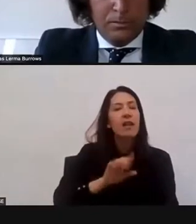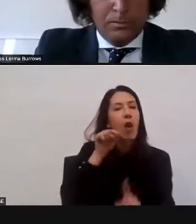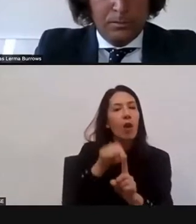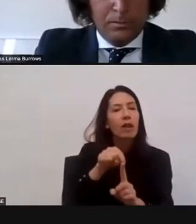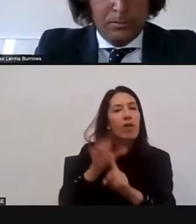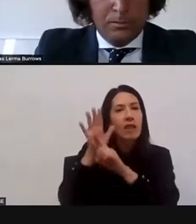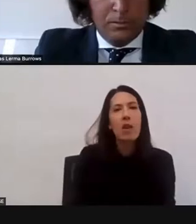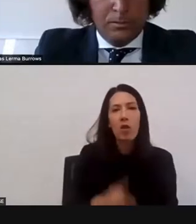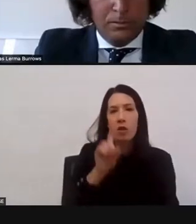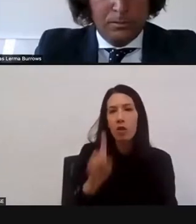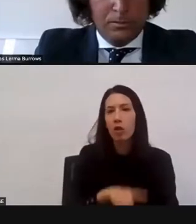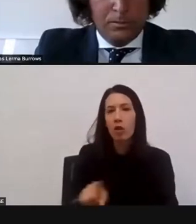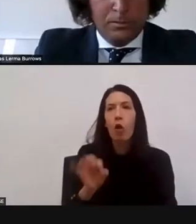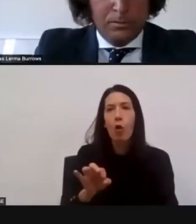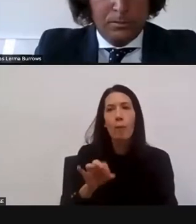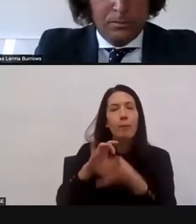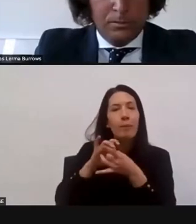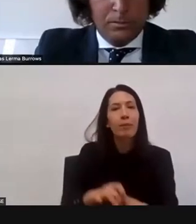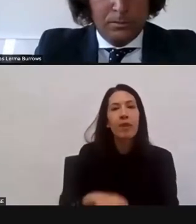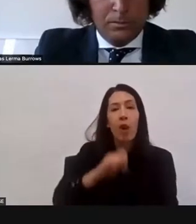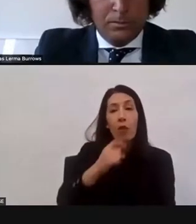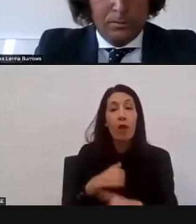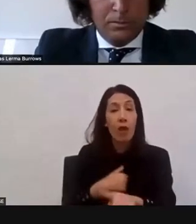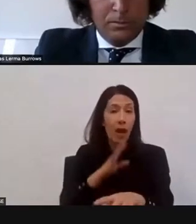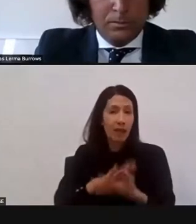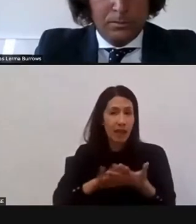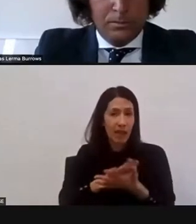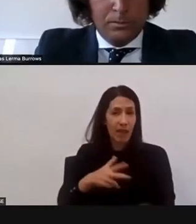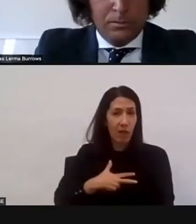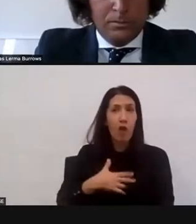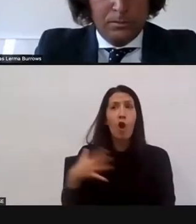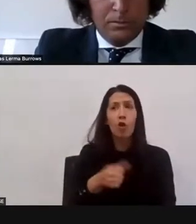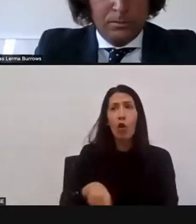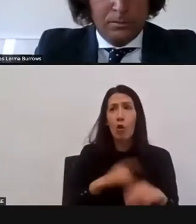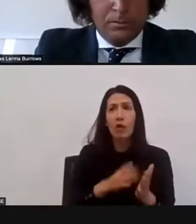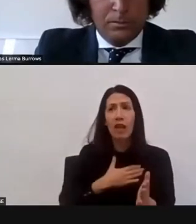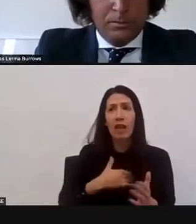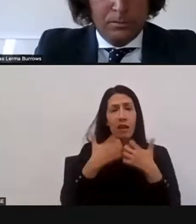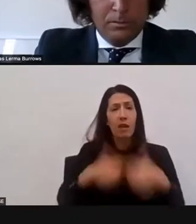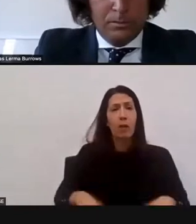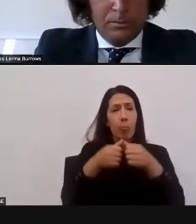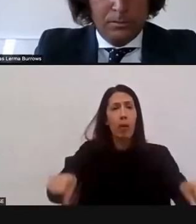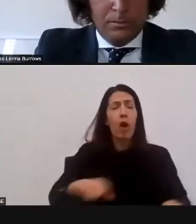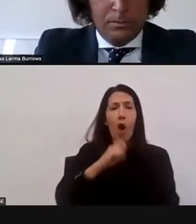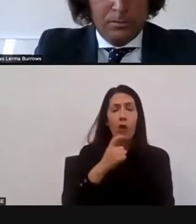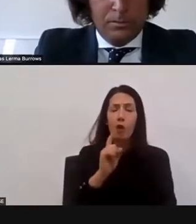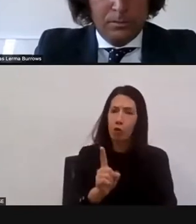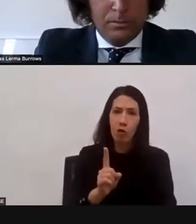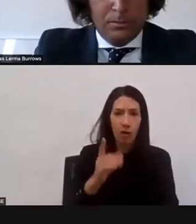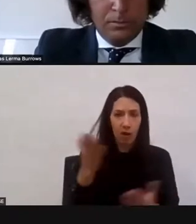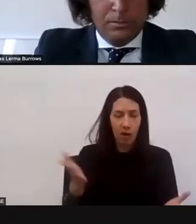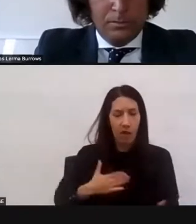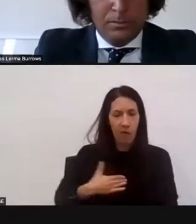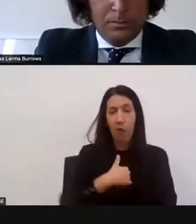discriminatoria o basado en el odio. Decía el letrado que no todo es odio, obviamente, claro. Hay que tener muy claro que nuestra función principal es